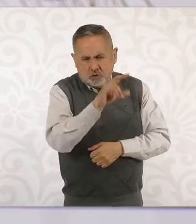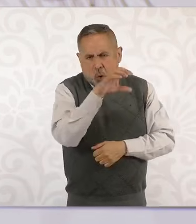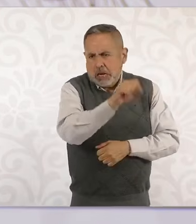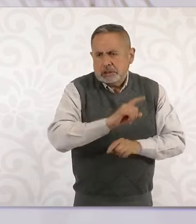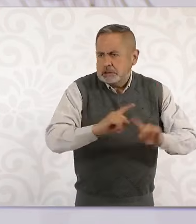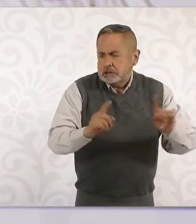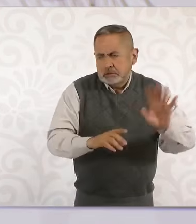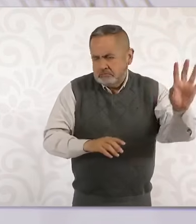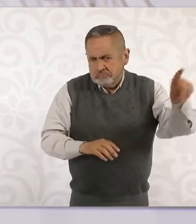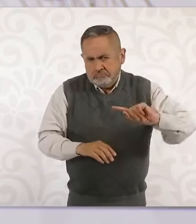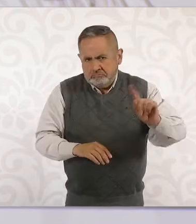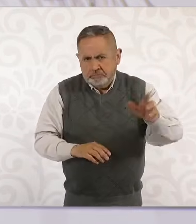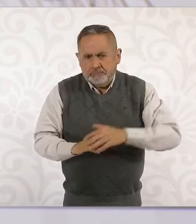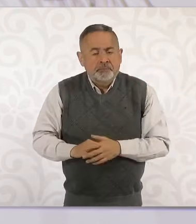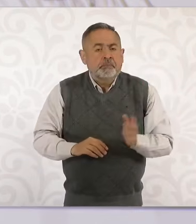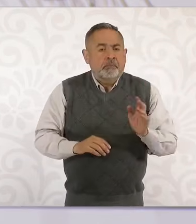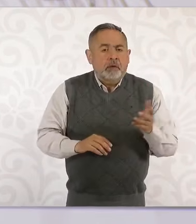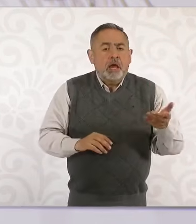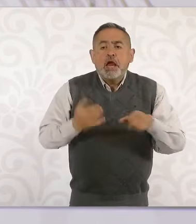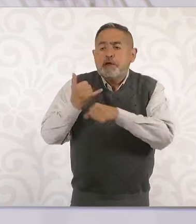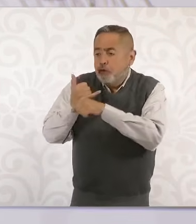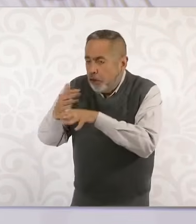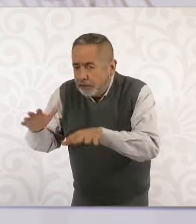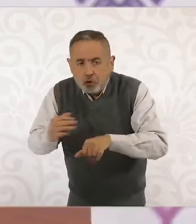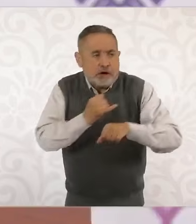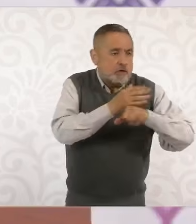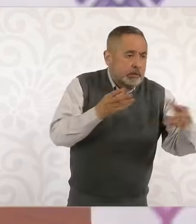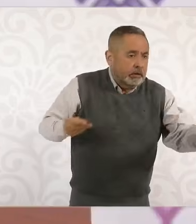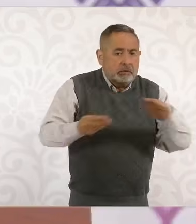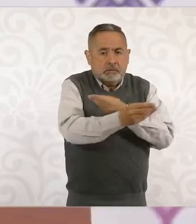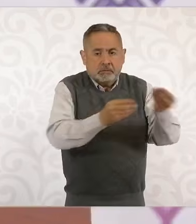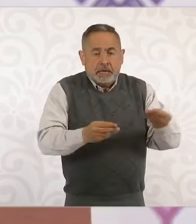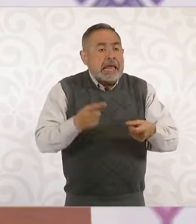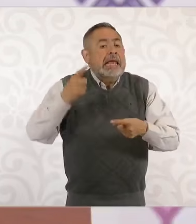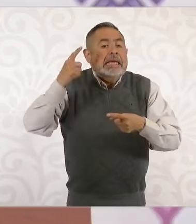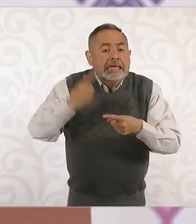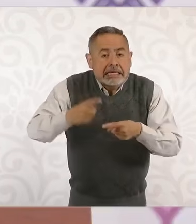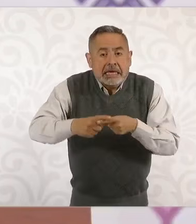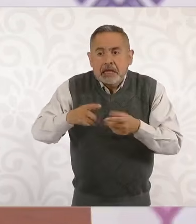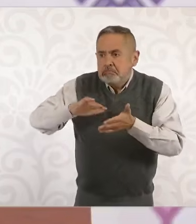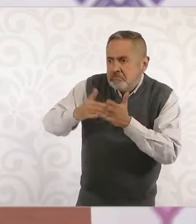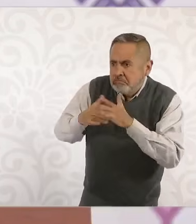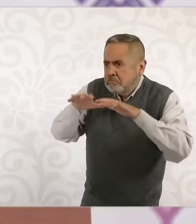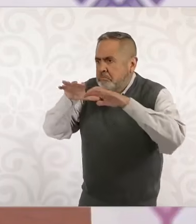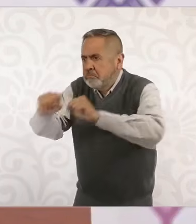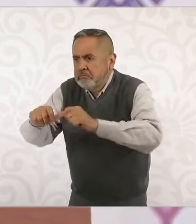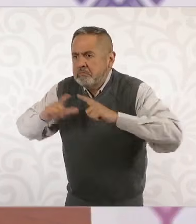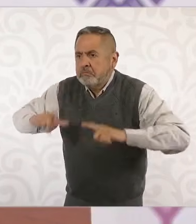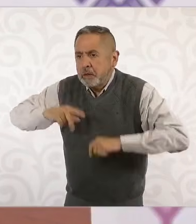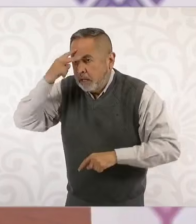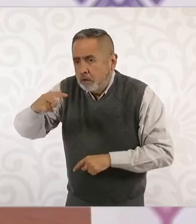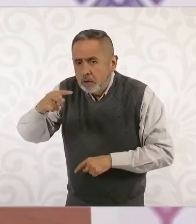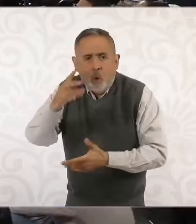hay, pues se comparte información. ¿Quién opera en México? México. Tampoco existe